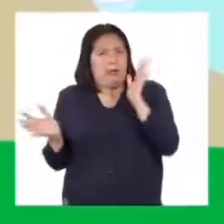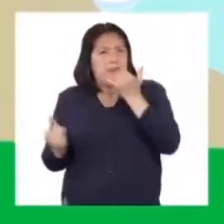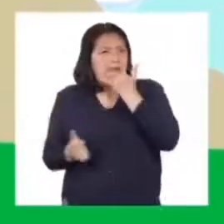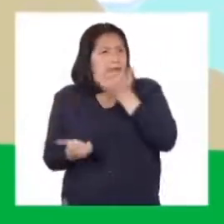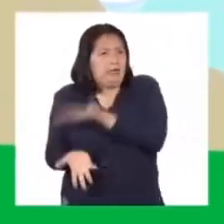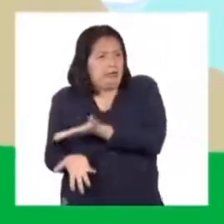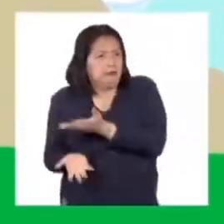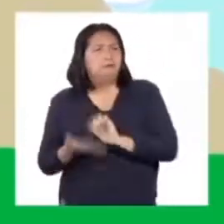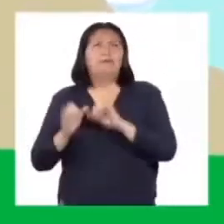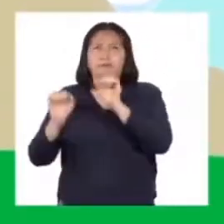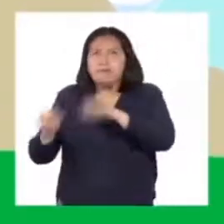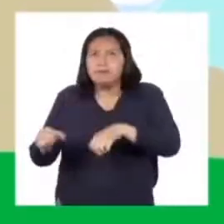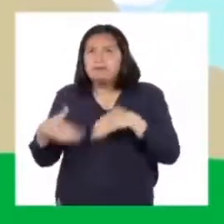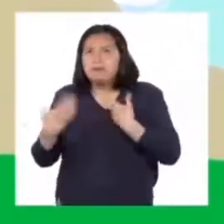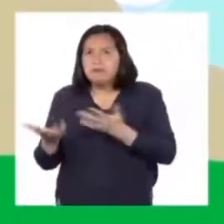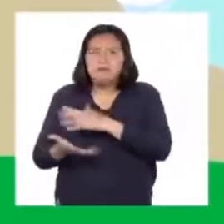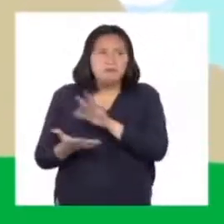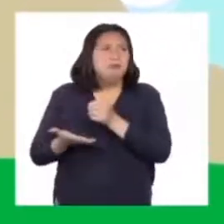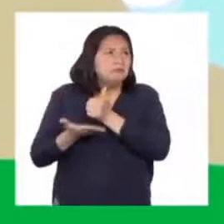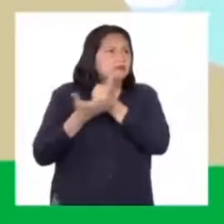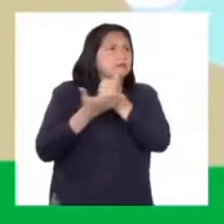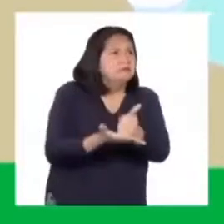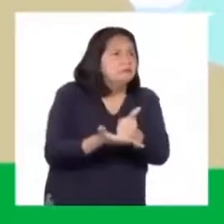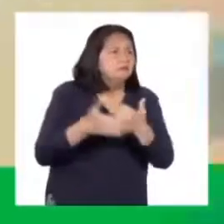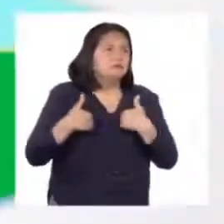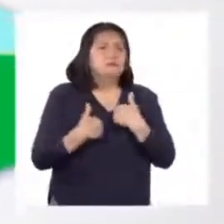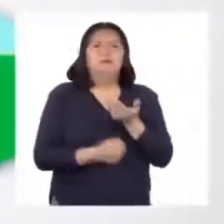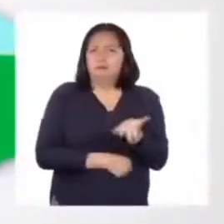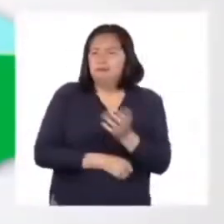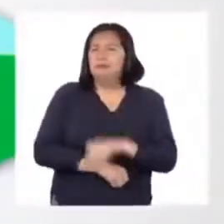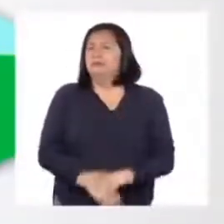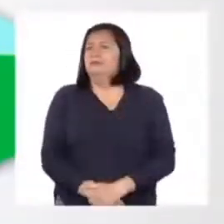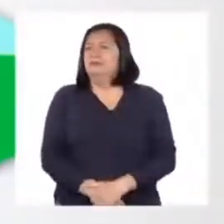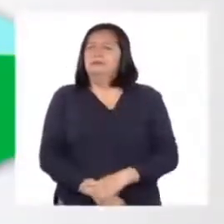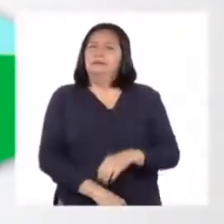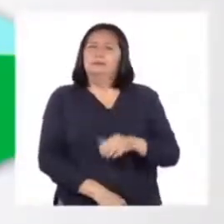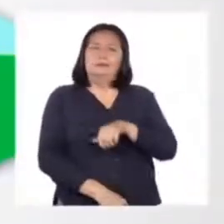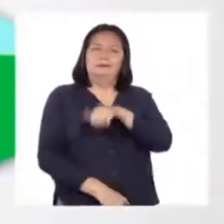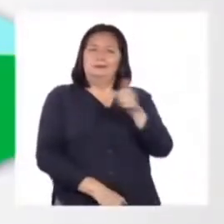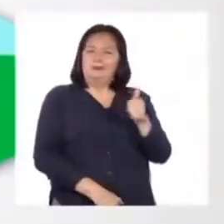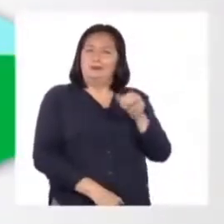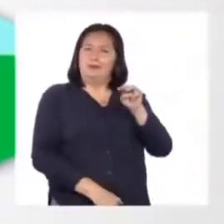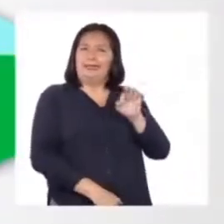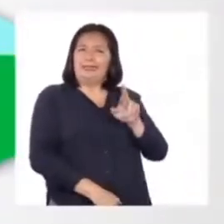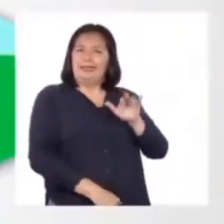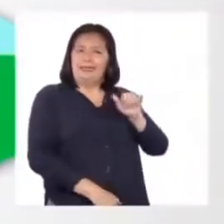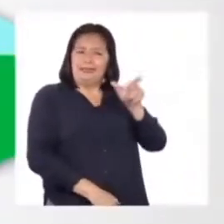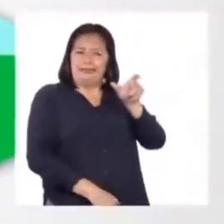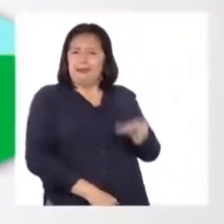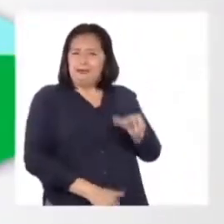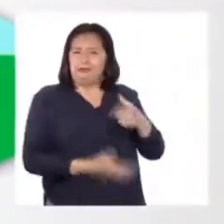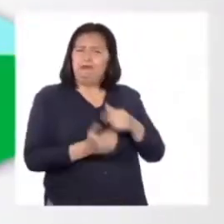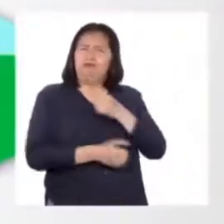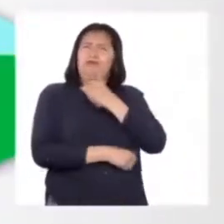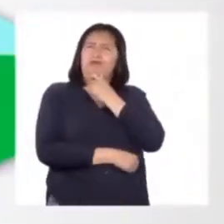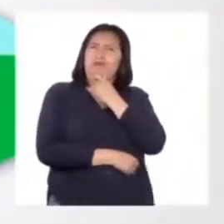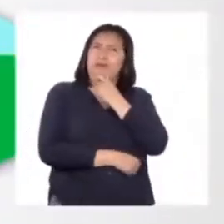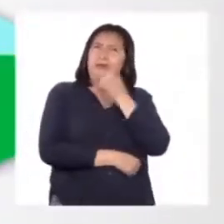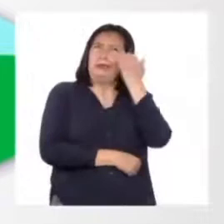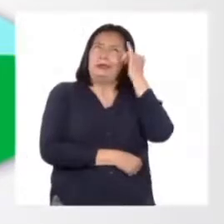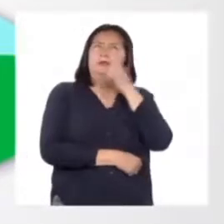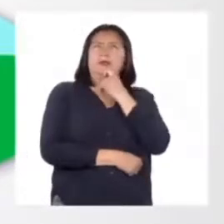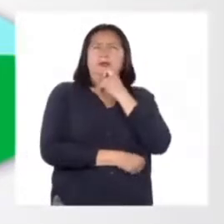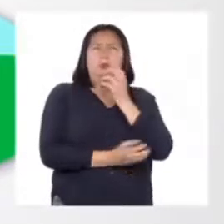de esta manera podrán ayudar mucho a los animales. A Mariana le encanta la idea. Sin embargo, ella se